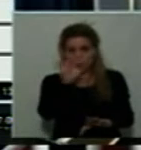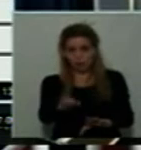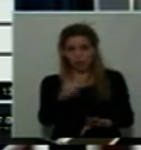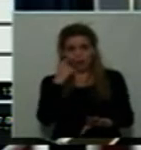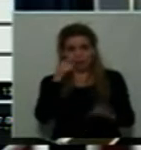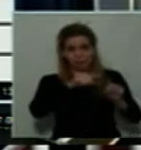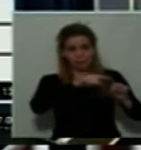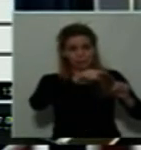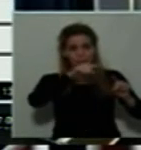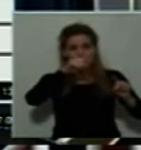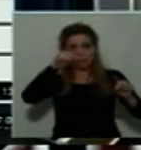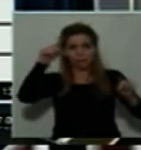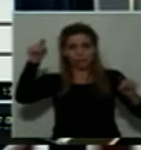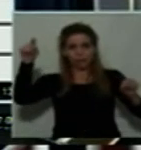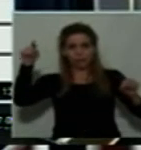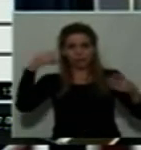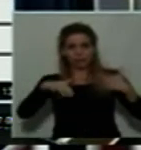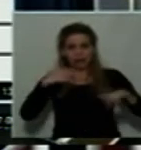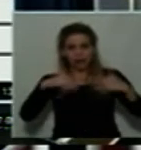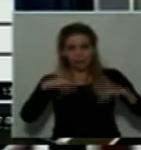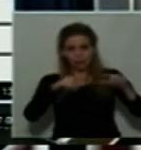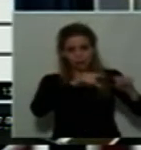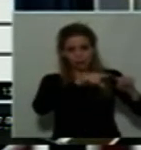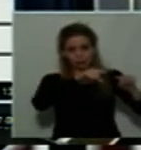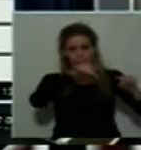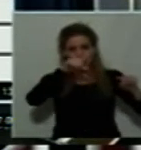siempre sube, no es constante, siempre sube.